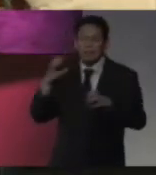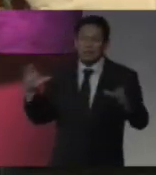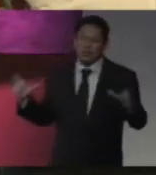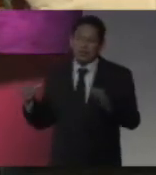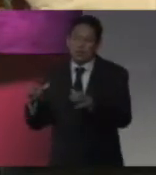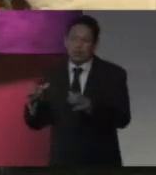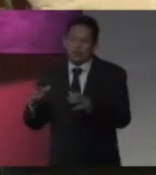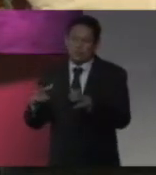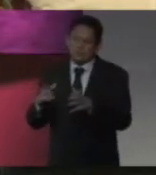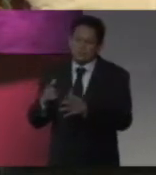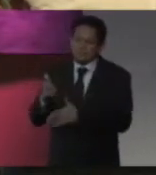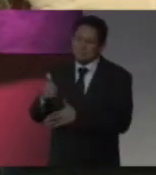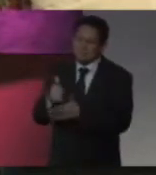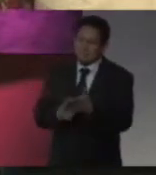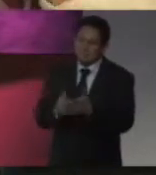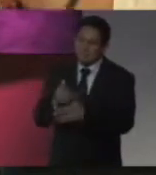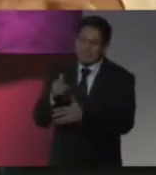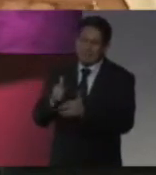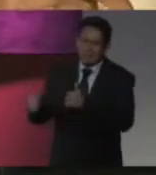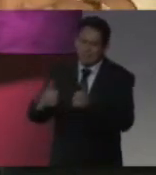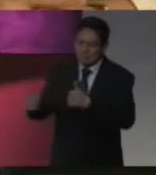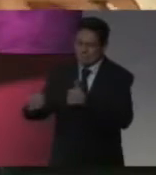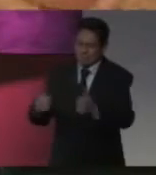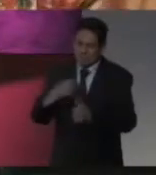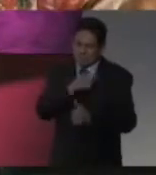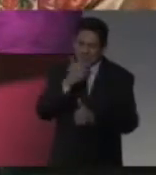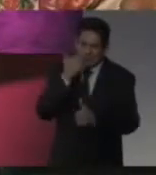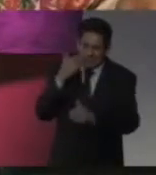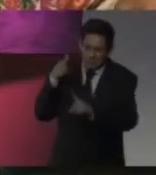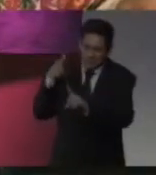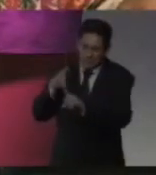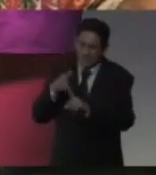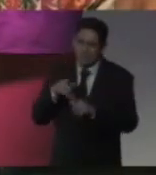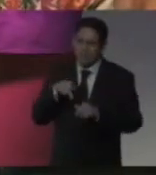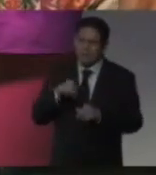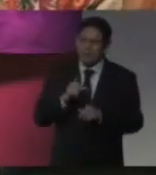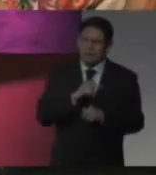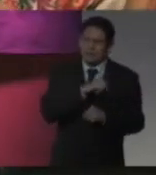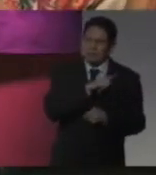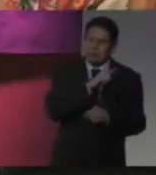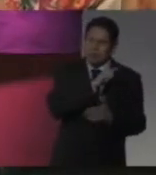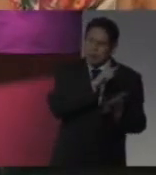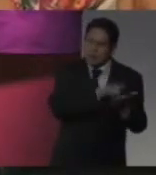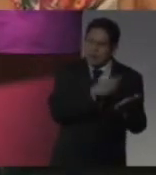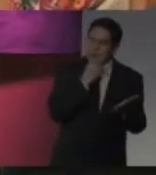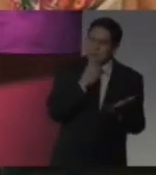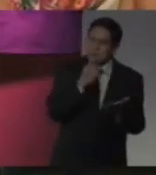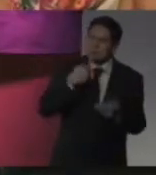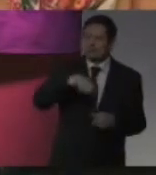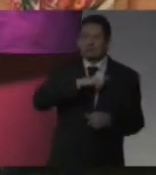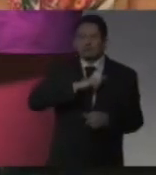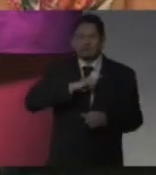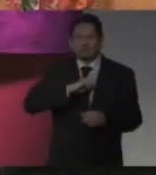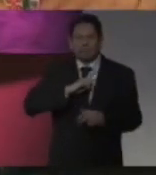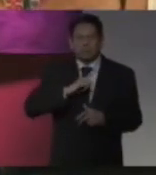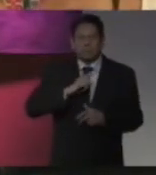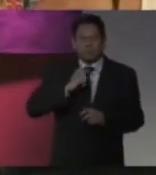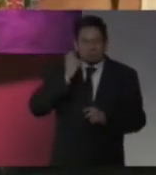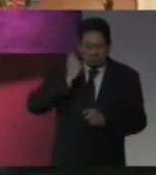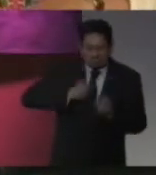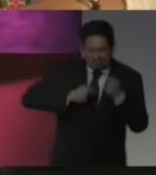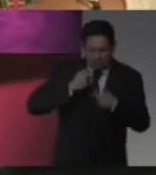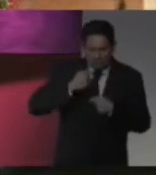Pero bueno, es el que fundamenta el derecho individual. Entonces, aquí hay una pregunta